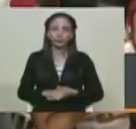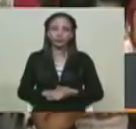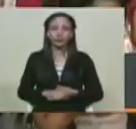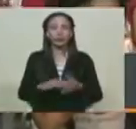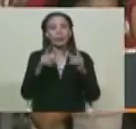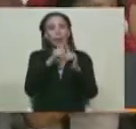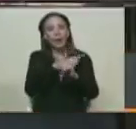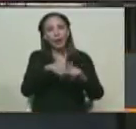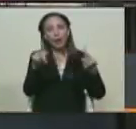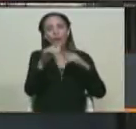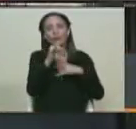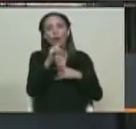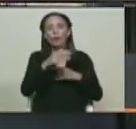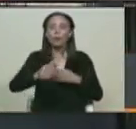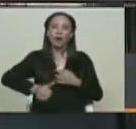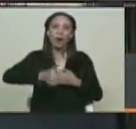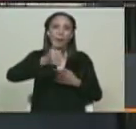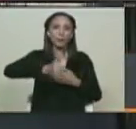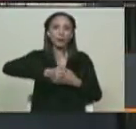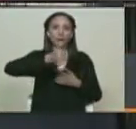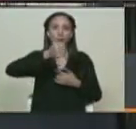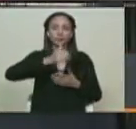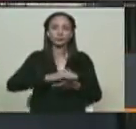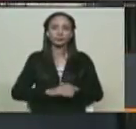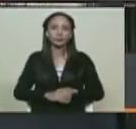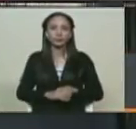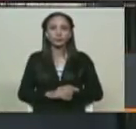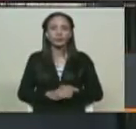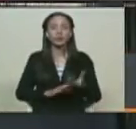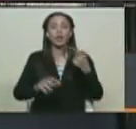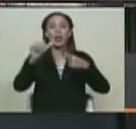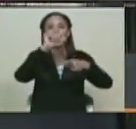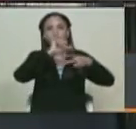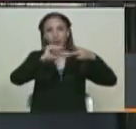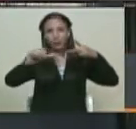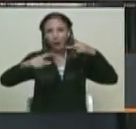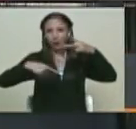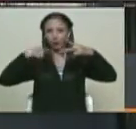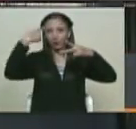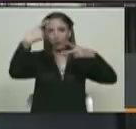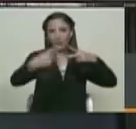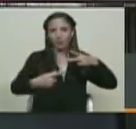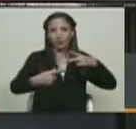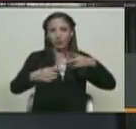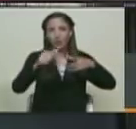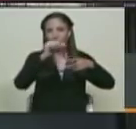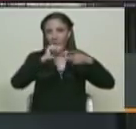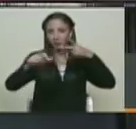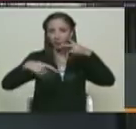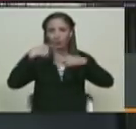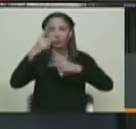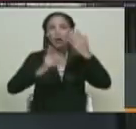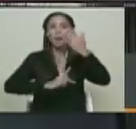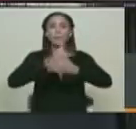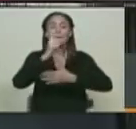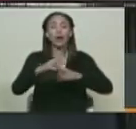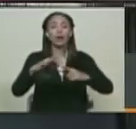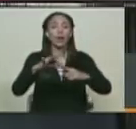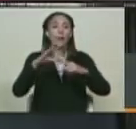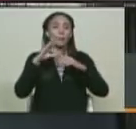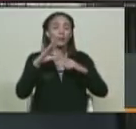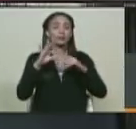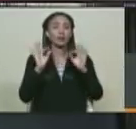Pero anuncio además que la próxima semana voy a activar el plan especial de